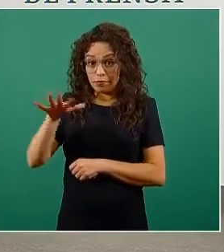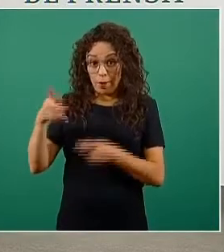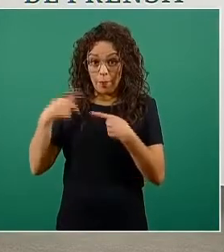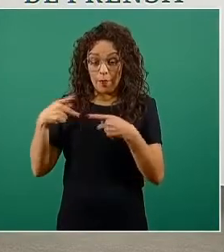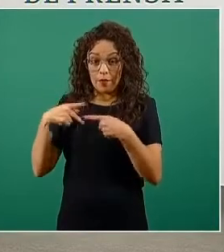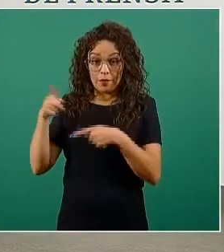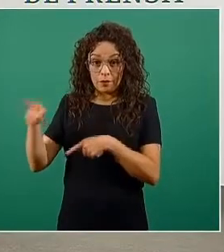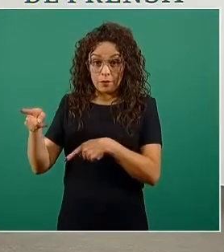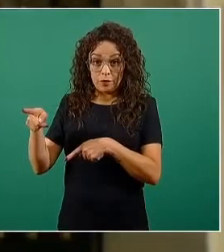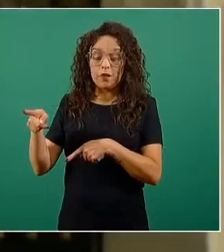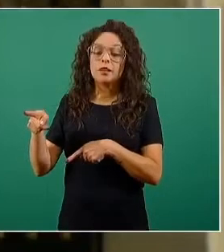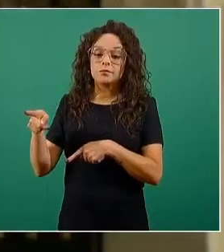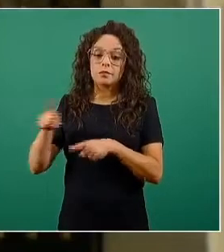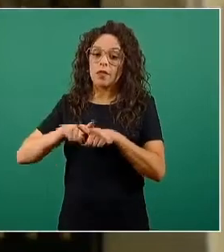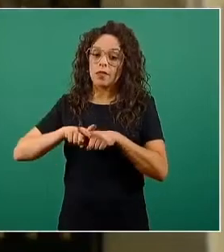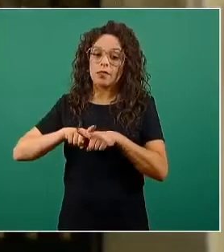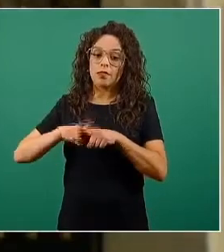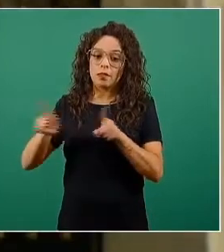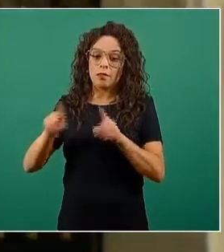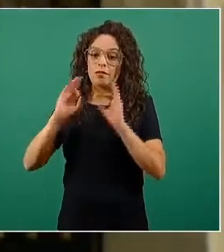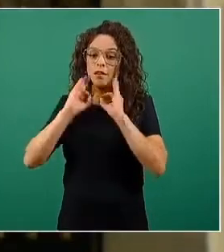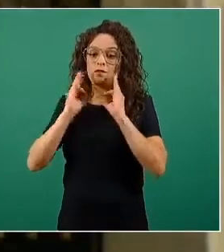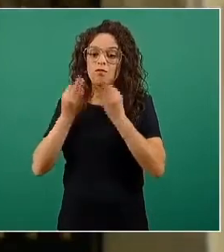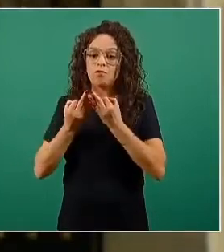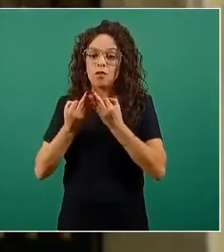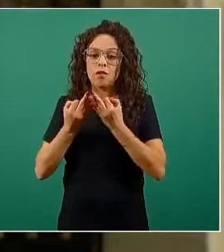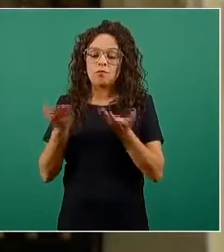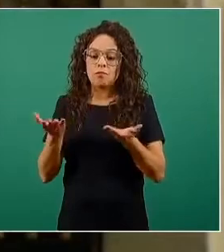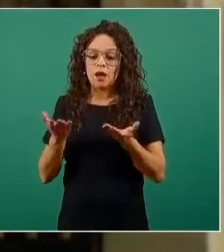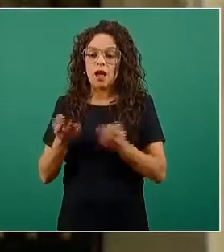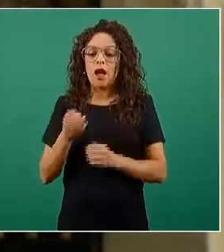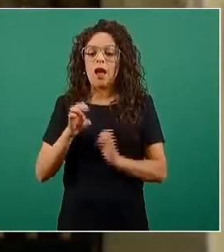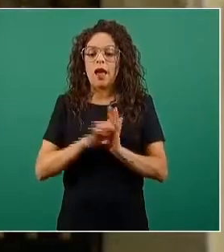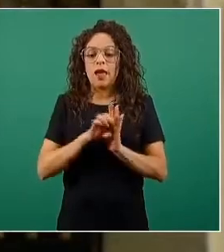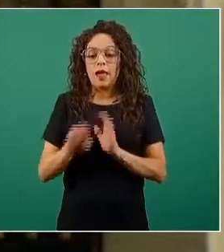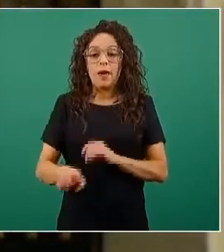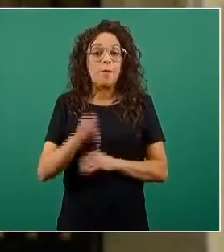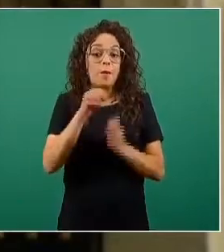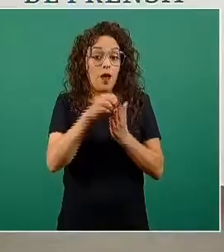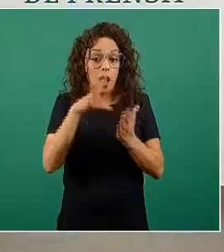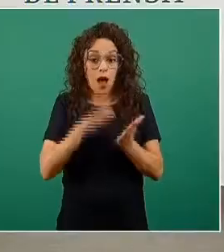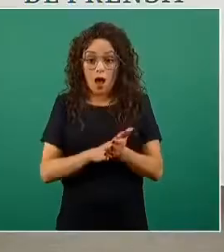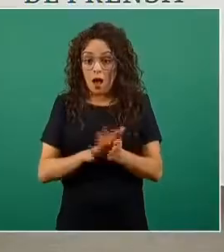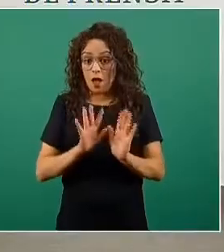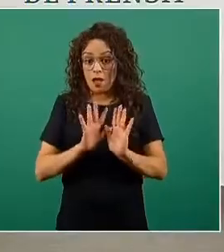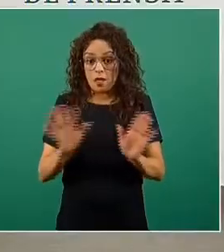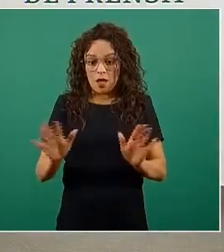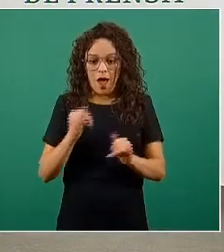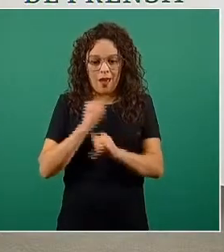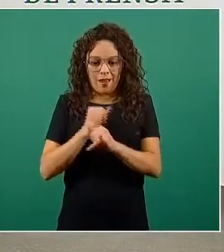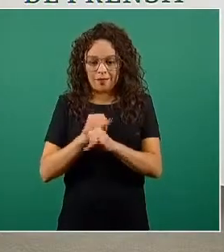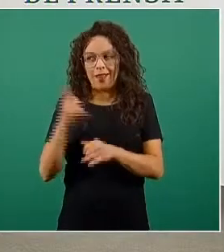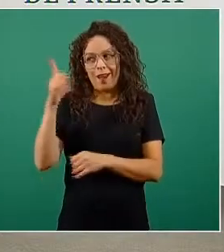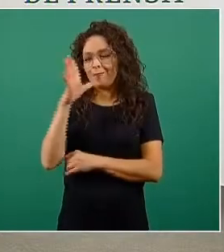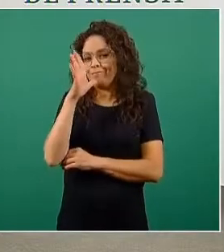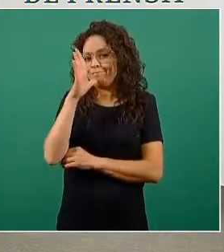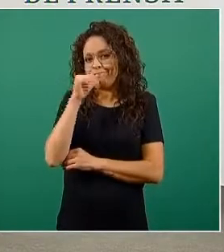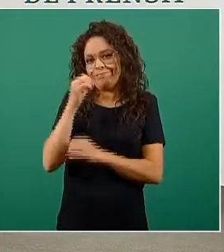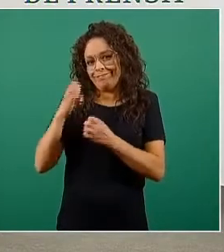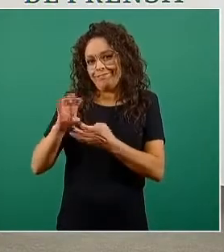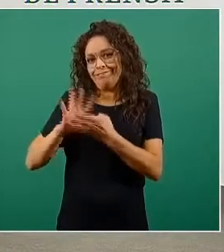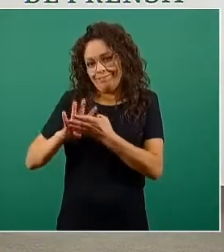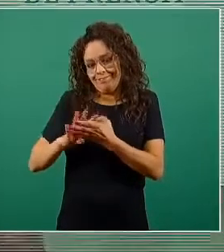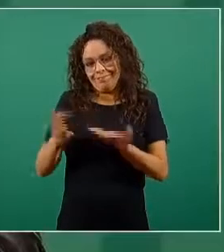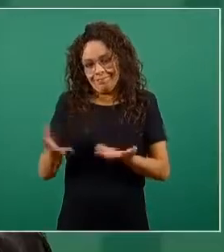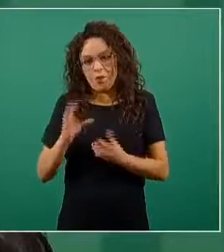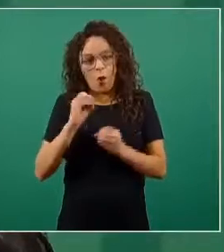tiene un entorno diferente. Me refiero a que no es como que te registres o se registren en línea, ¿no? Y que se presente el MOP,